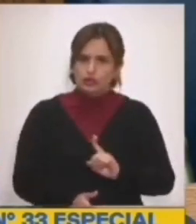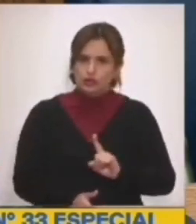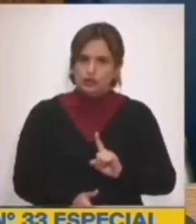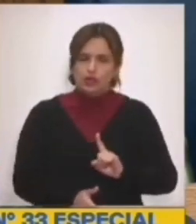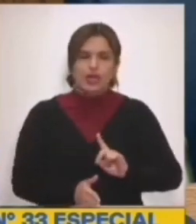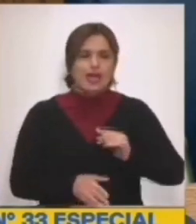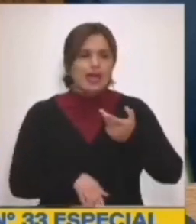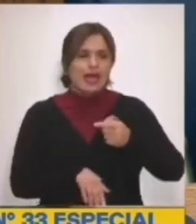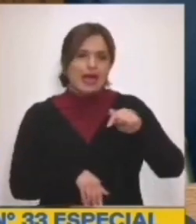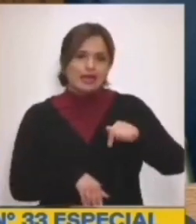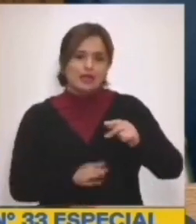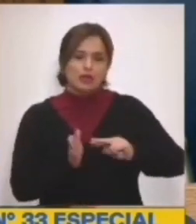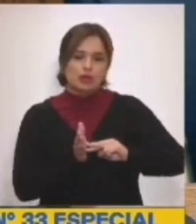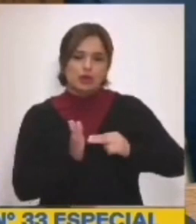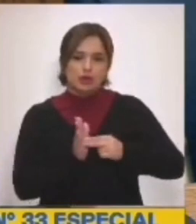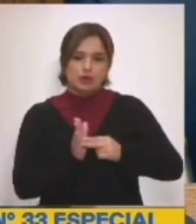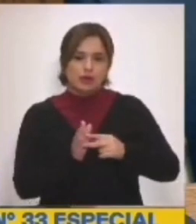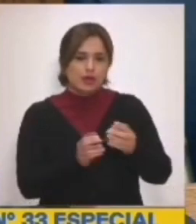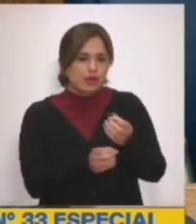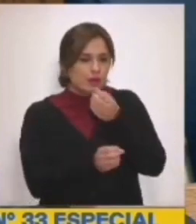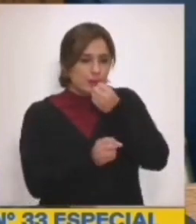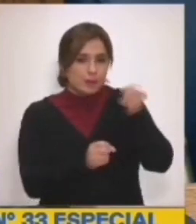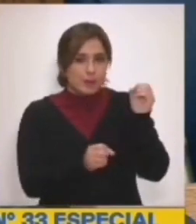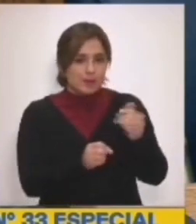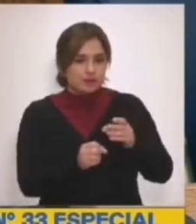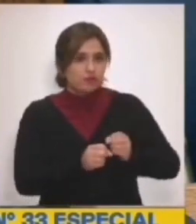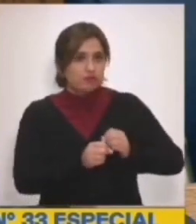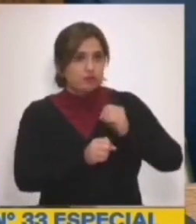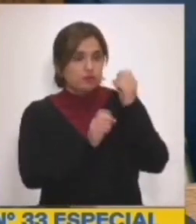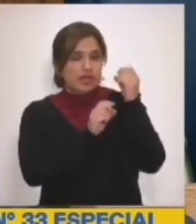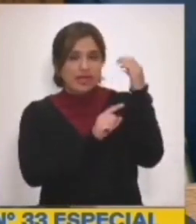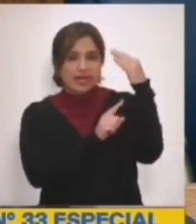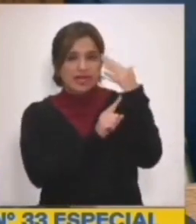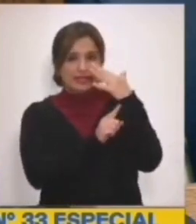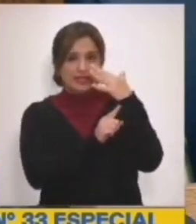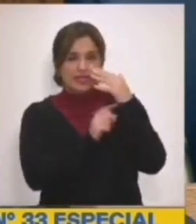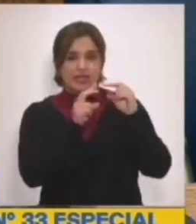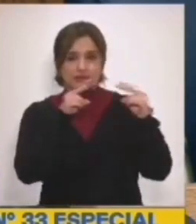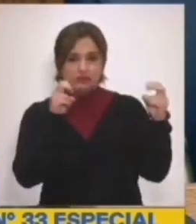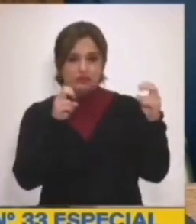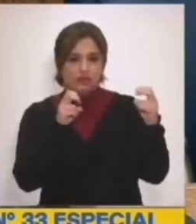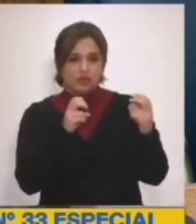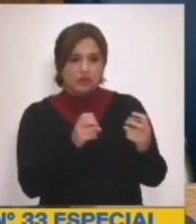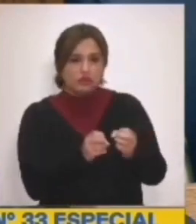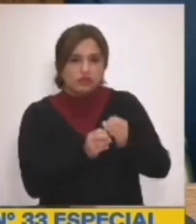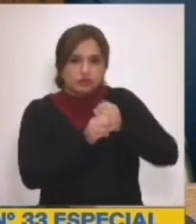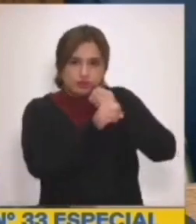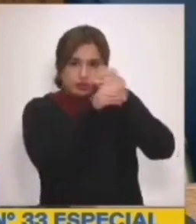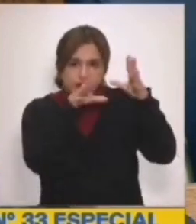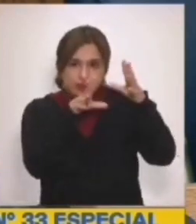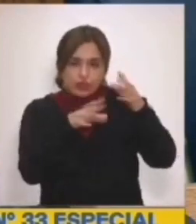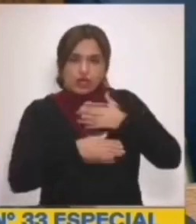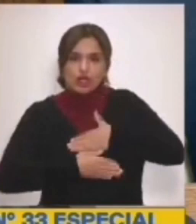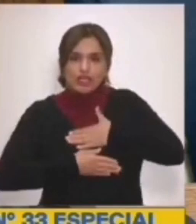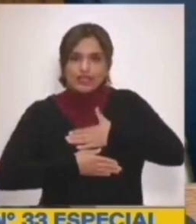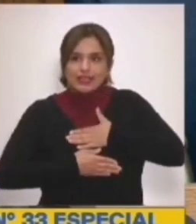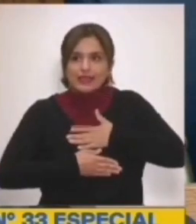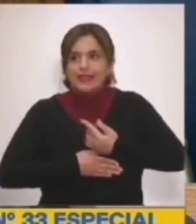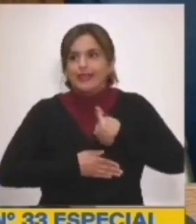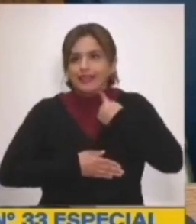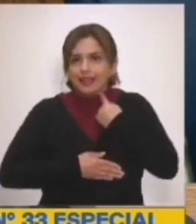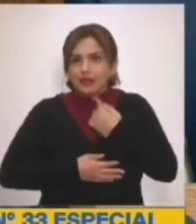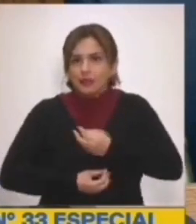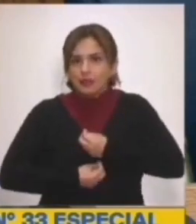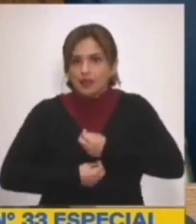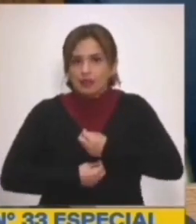los bombazos las torres de alta tensión en otras regiones de chile son también causadas por grupos que lo que hacen es generar daños de terror por lo tanto la